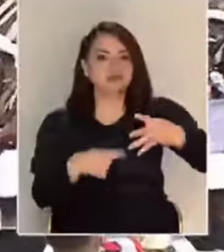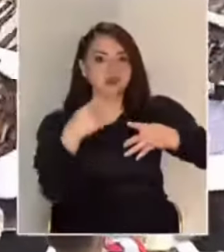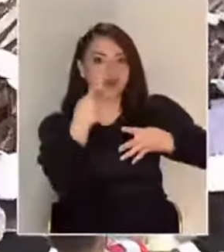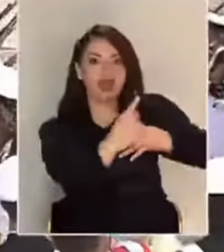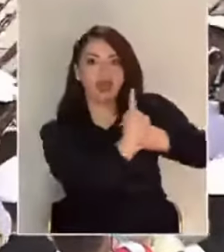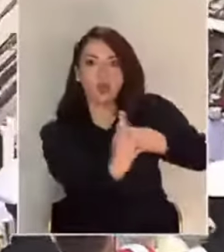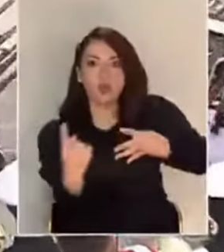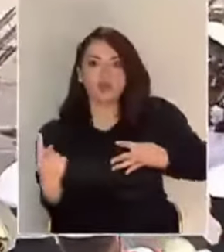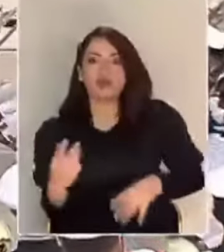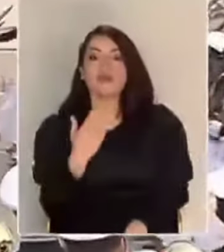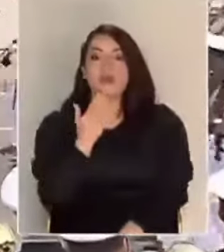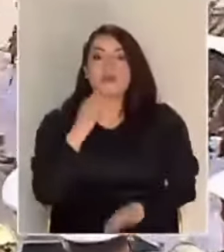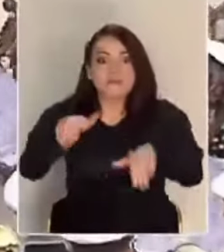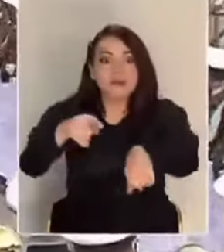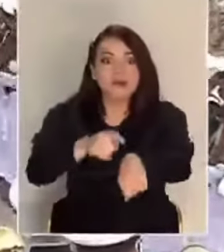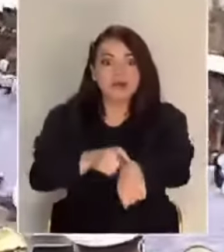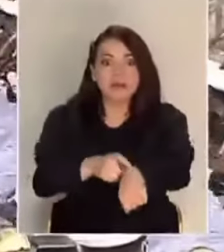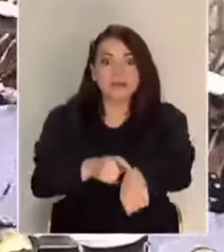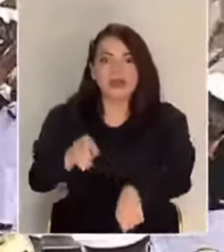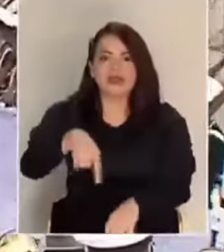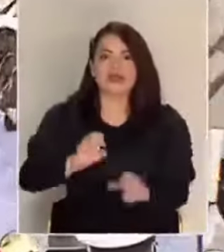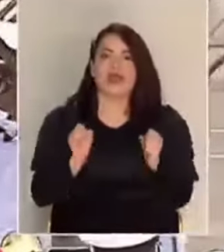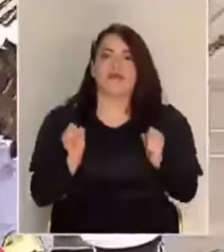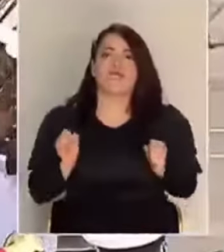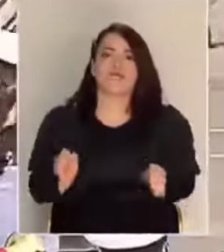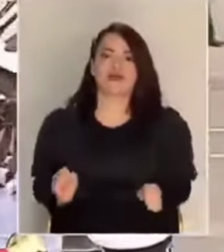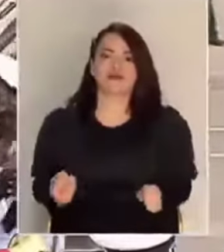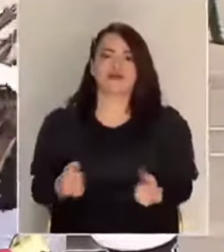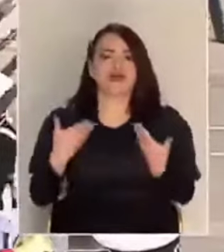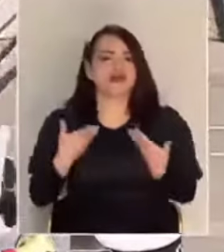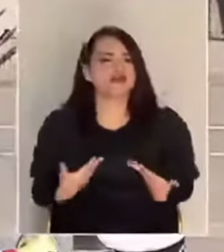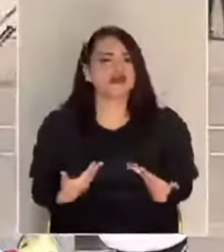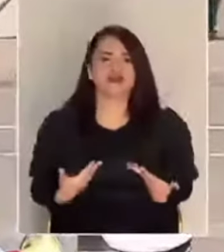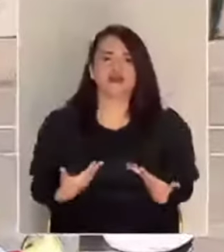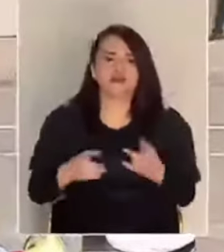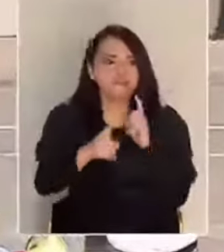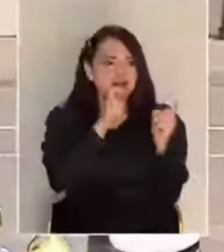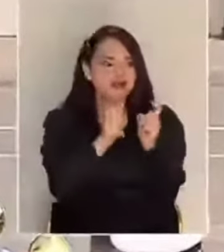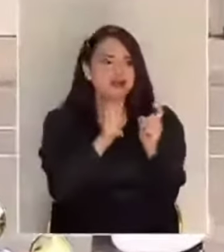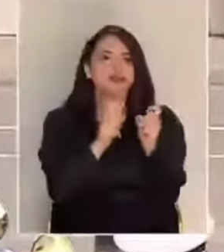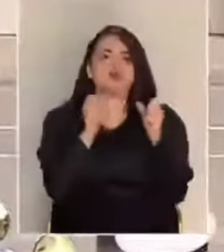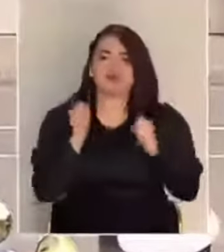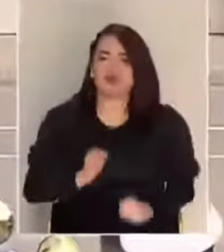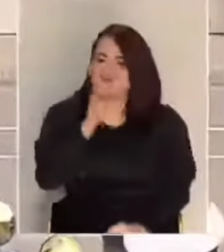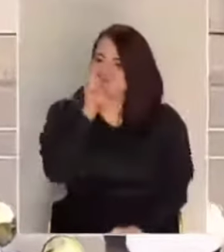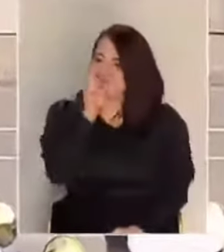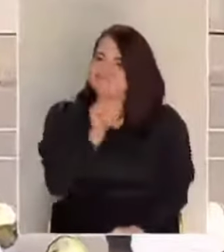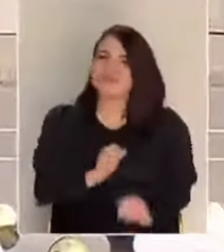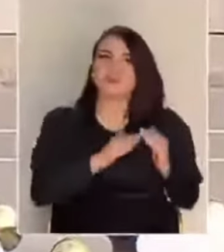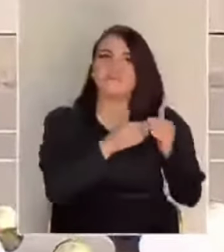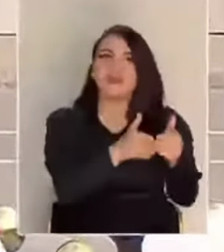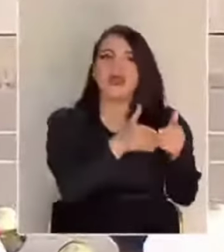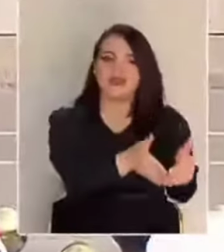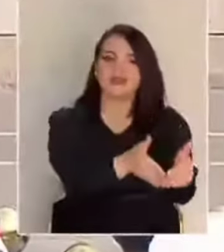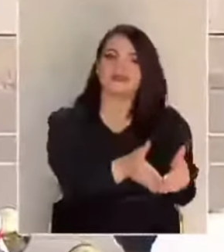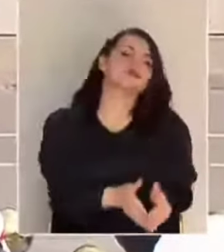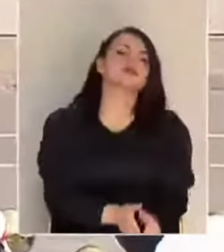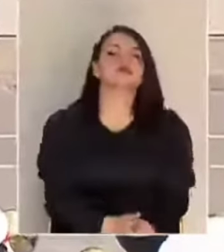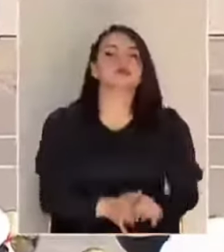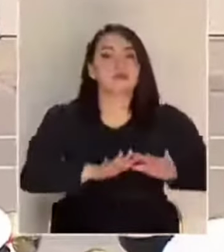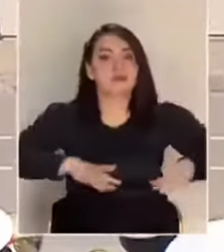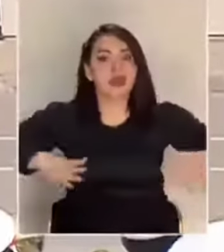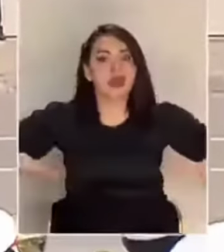al mismo tiempo sean capaces de sobreponerse a la fatiga y al peligro que impone el mar para conducir los